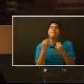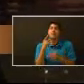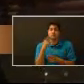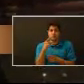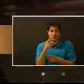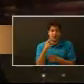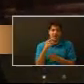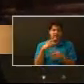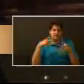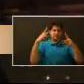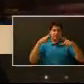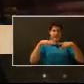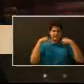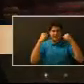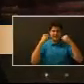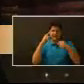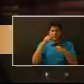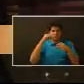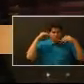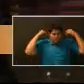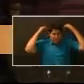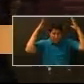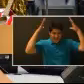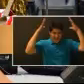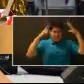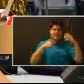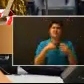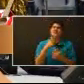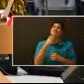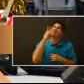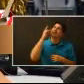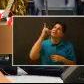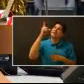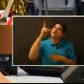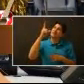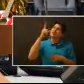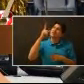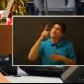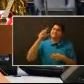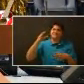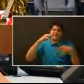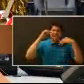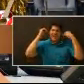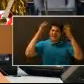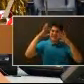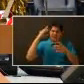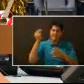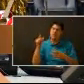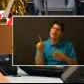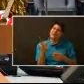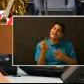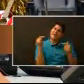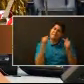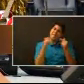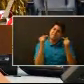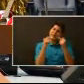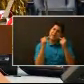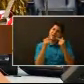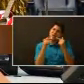un gigante. Entonces yo decía, Señor, qué tremendo, porque ¿quién se enfrentó al gigante, a